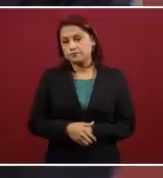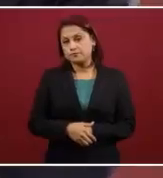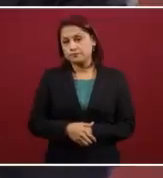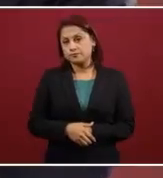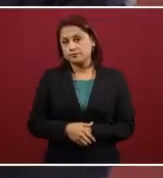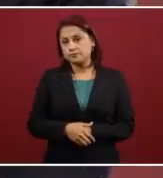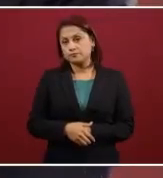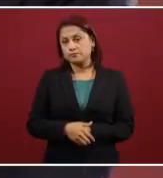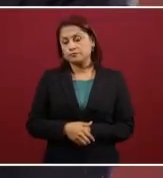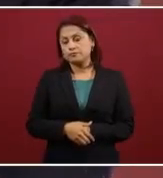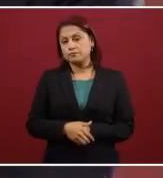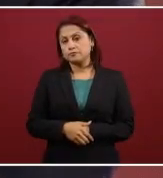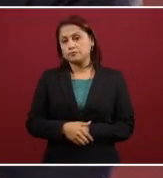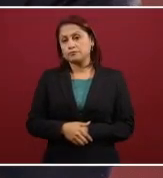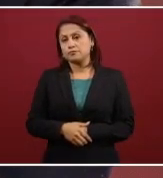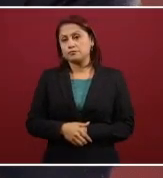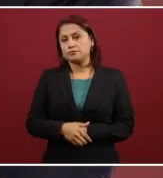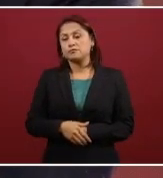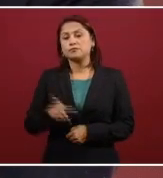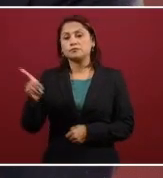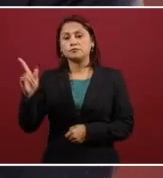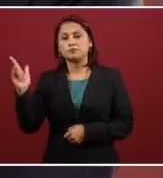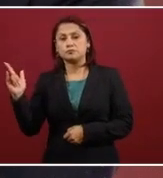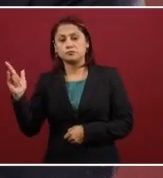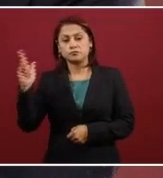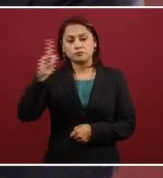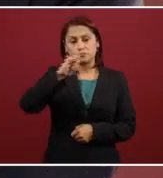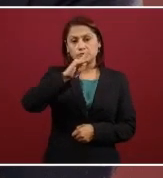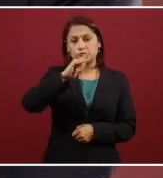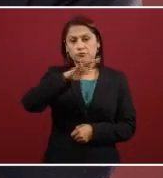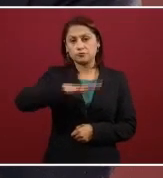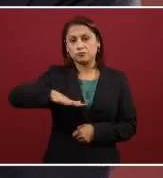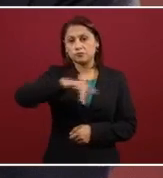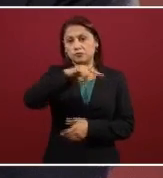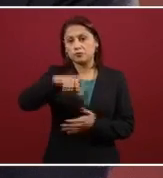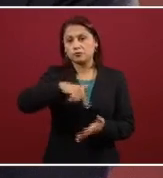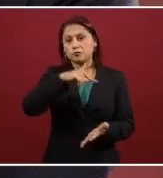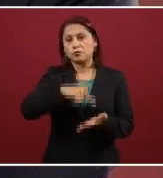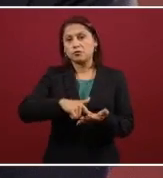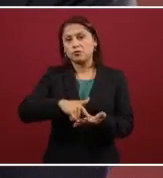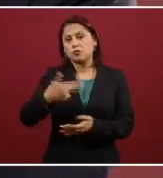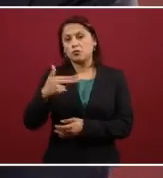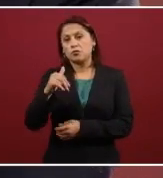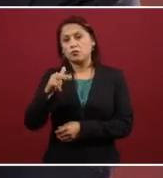un traslado a Huejutla, a la Huasteca